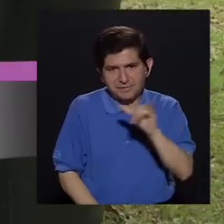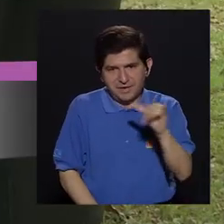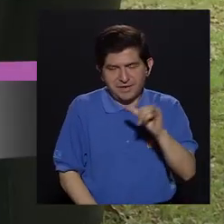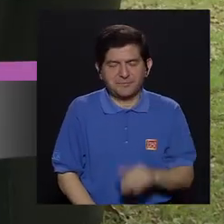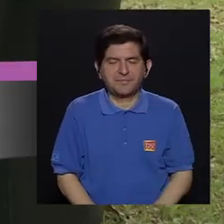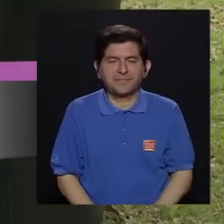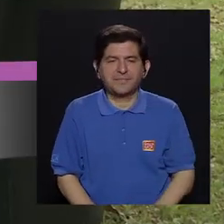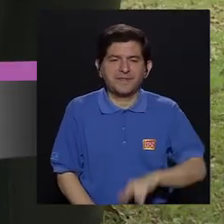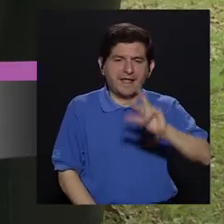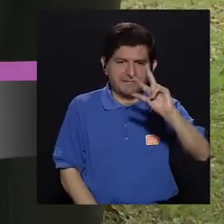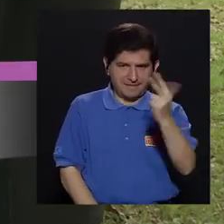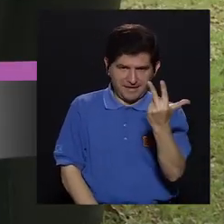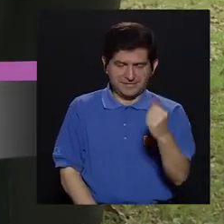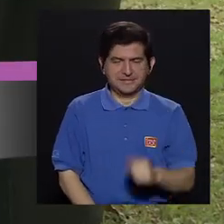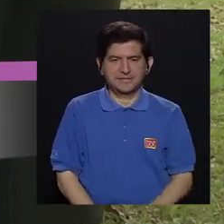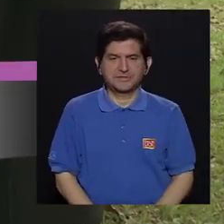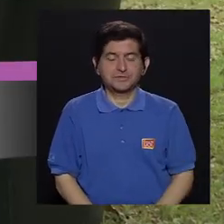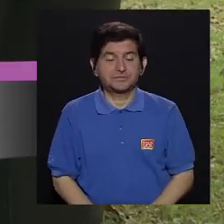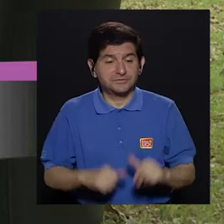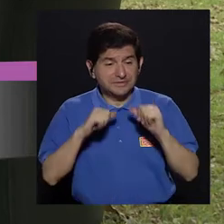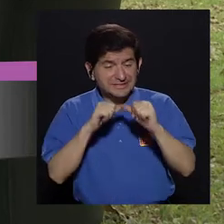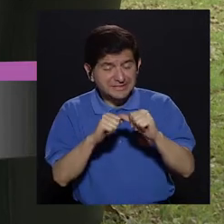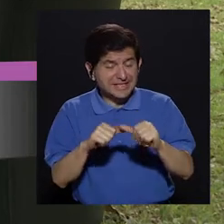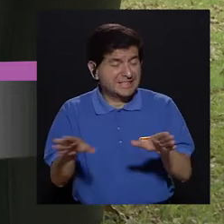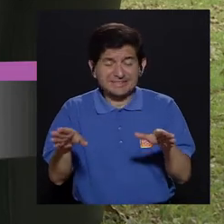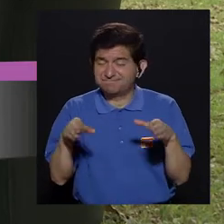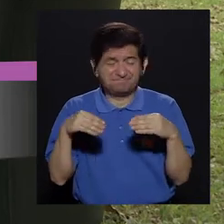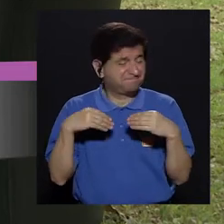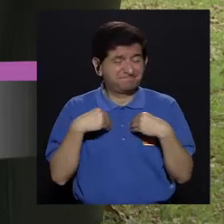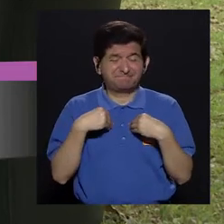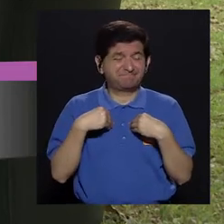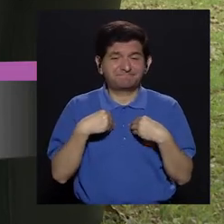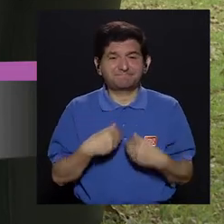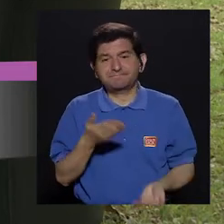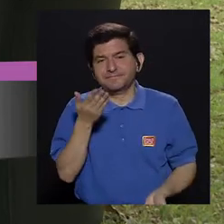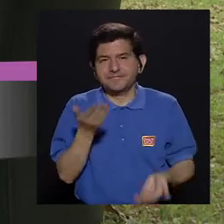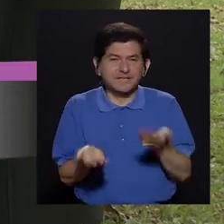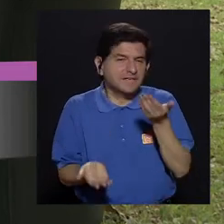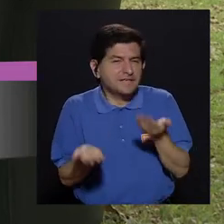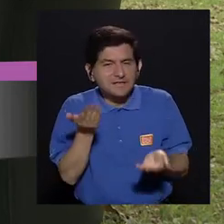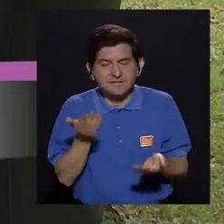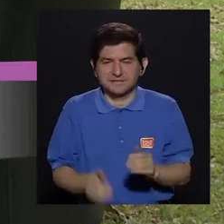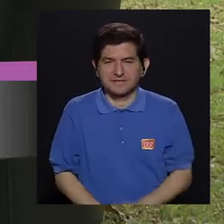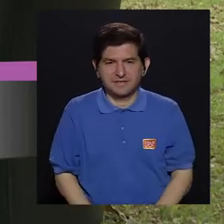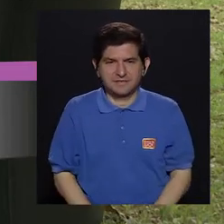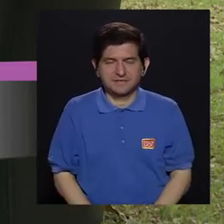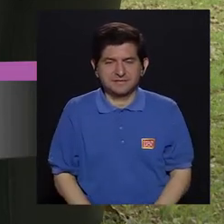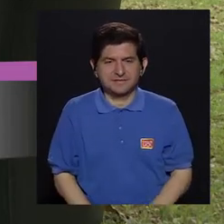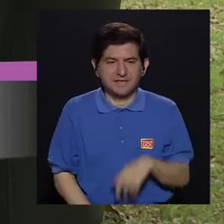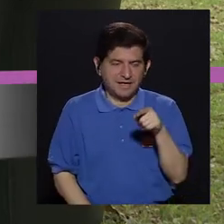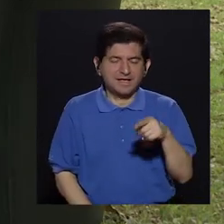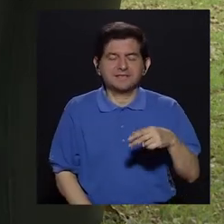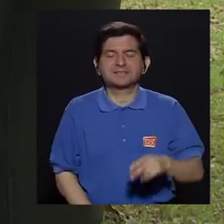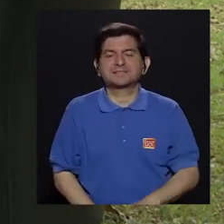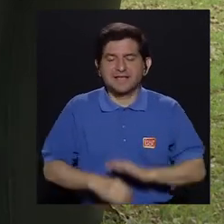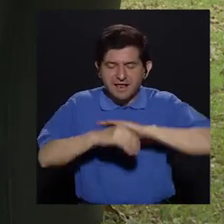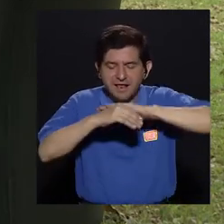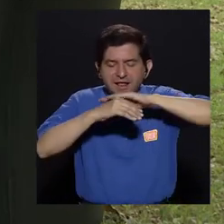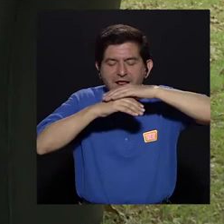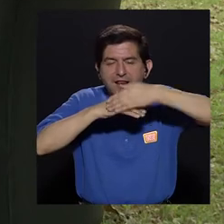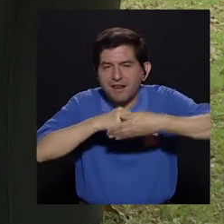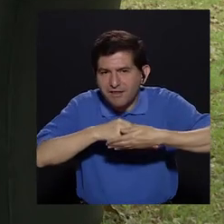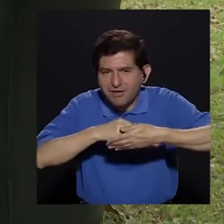tercer paso, si seguimos con la intolerancia, lo más probable es que sea al ollejo. A la